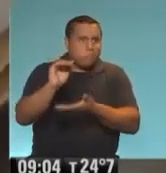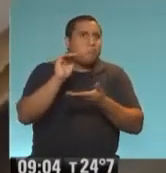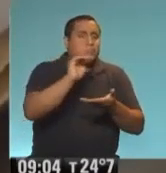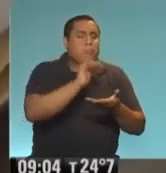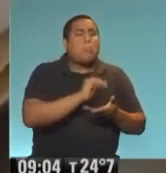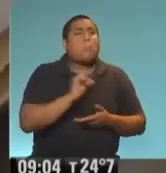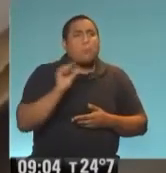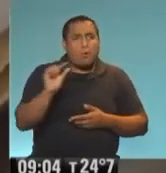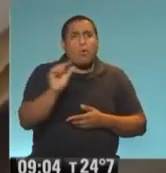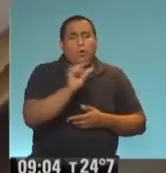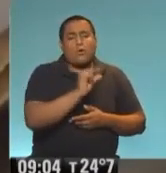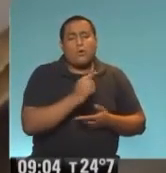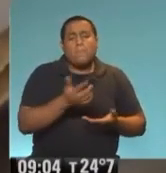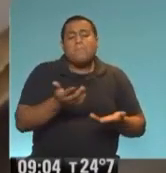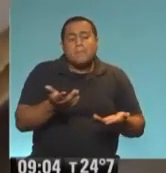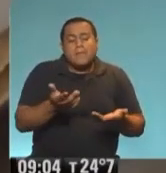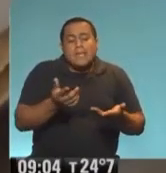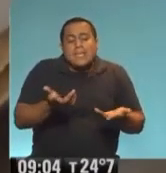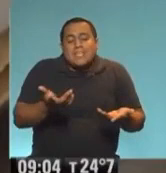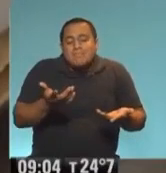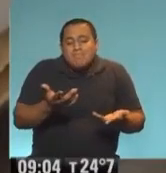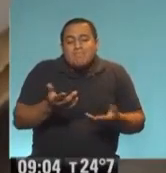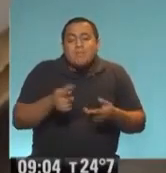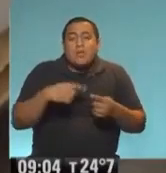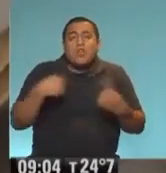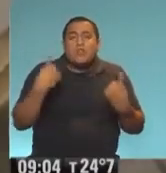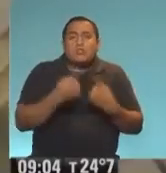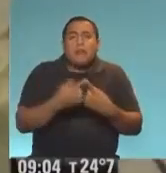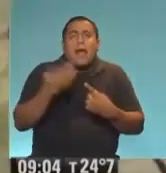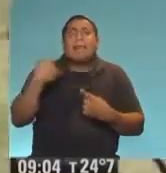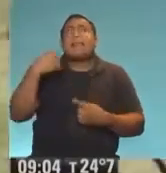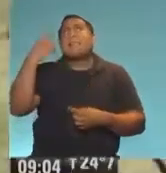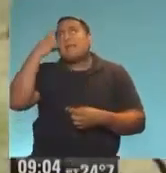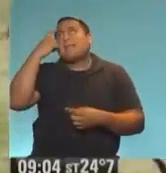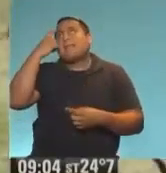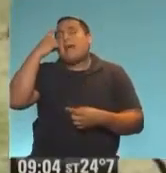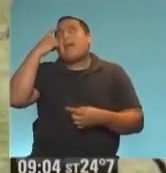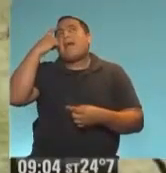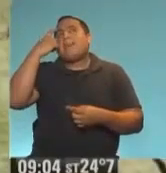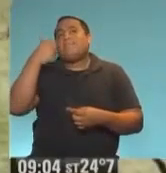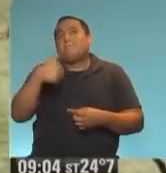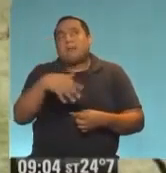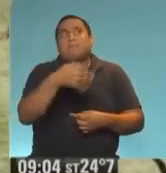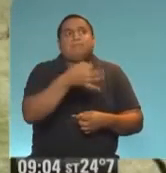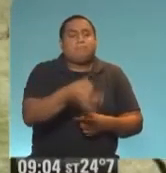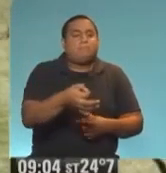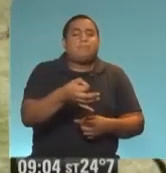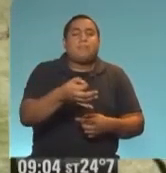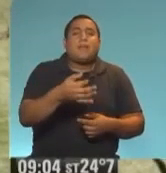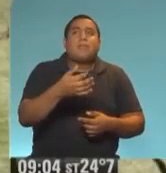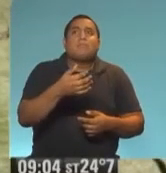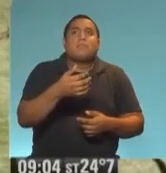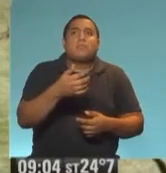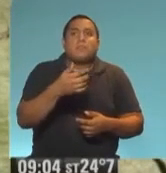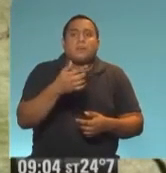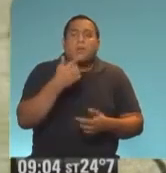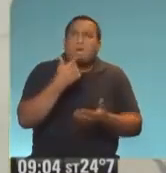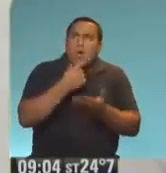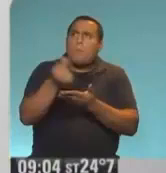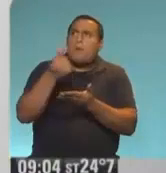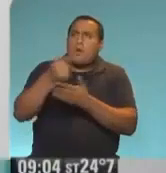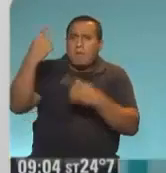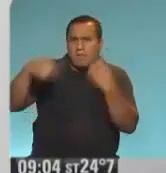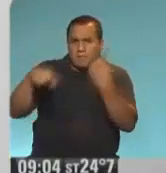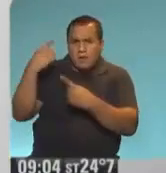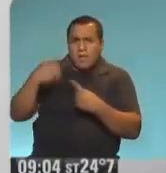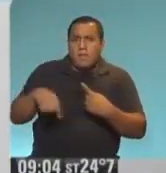Lamentablemente, bueno, ha pasado lo que nosotros temíamos que pasara, por eso nos aseguramos de muchos proveedores, de muchas conversaciones.